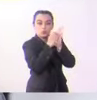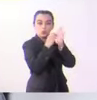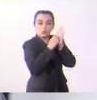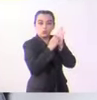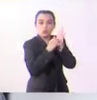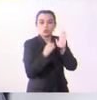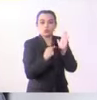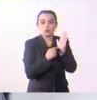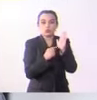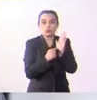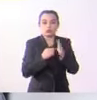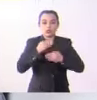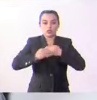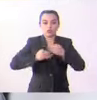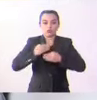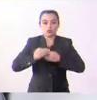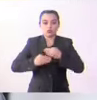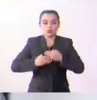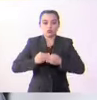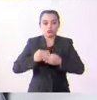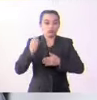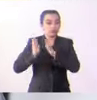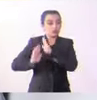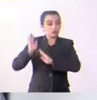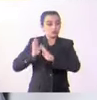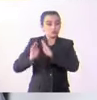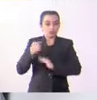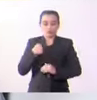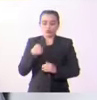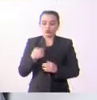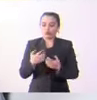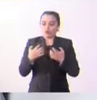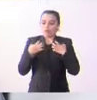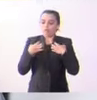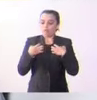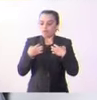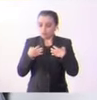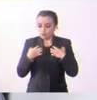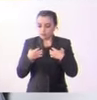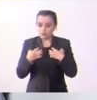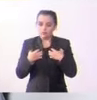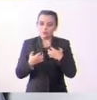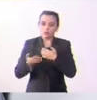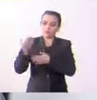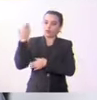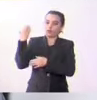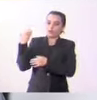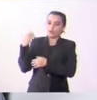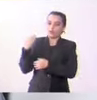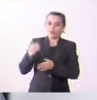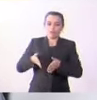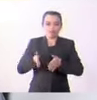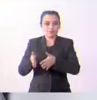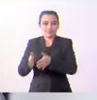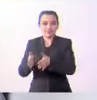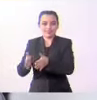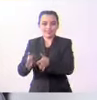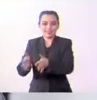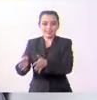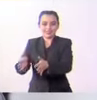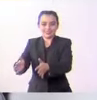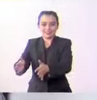orilla de un enorme río, ancho y profundo, que se deslizaba silencioso y constante hasta un vasto